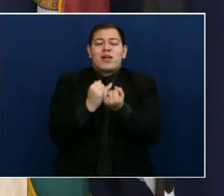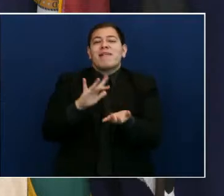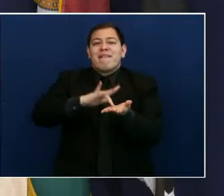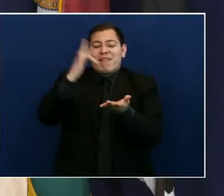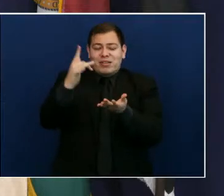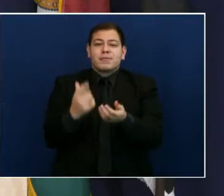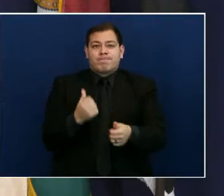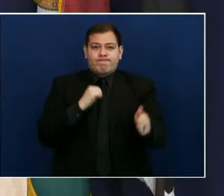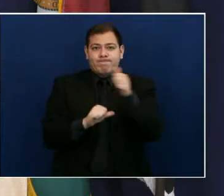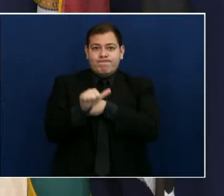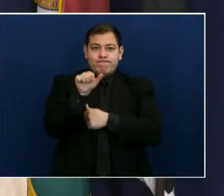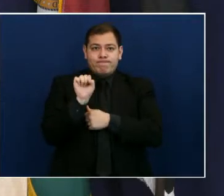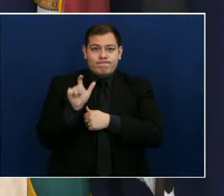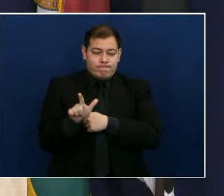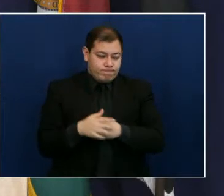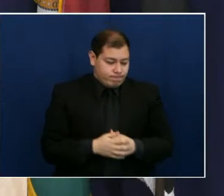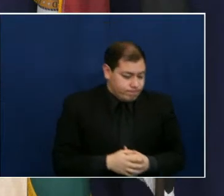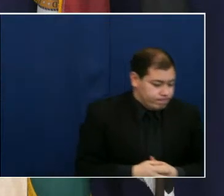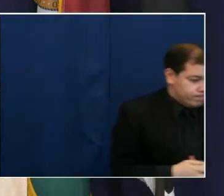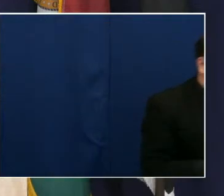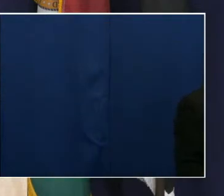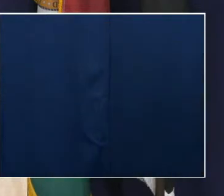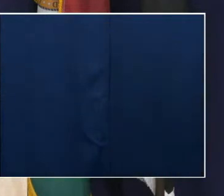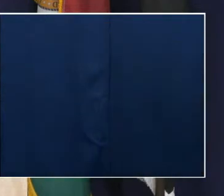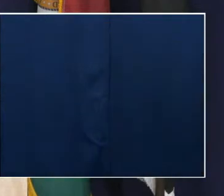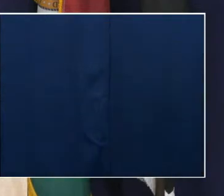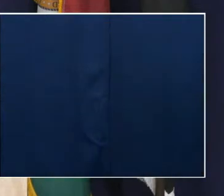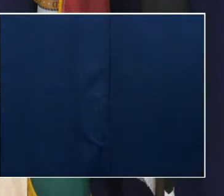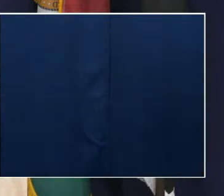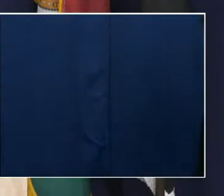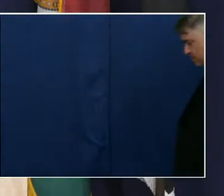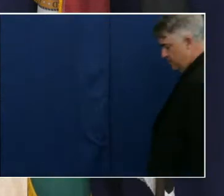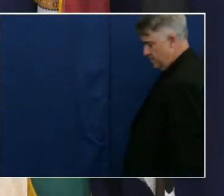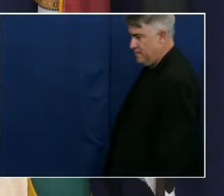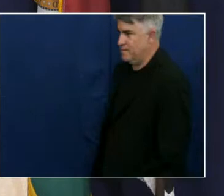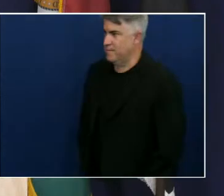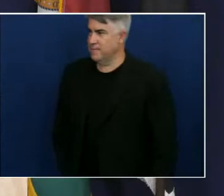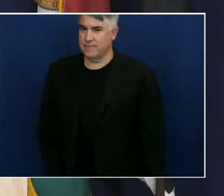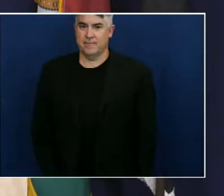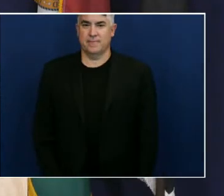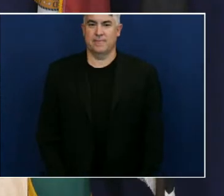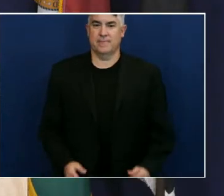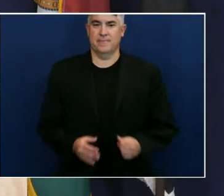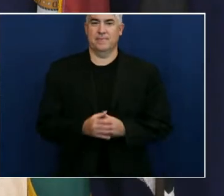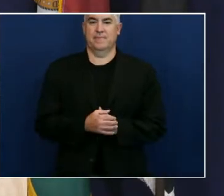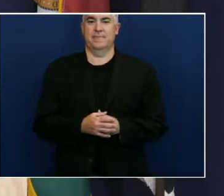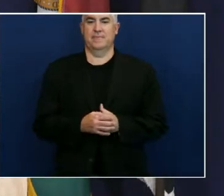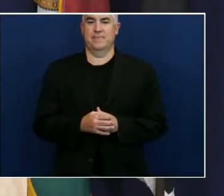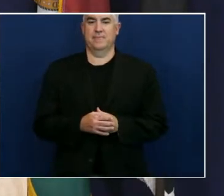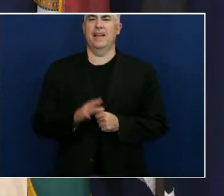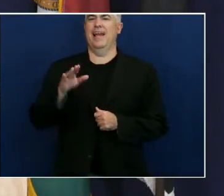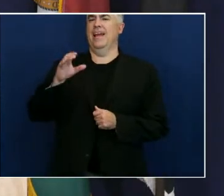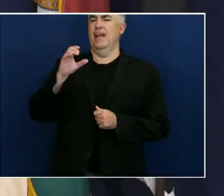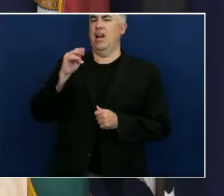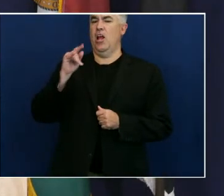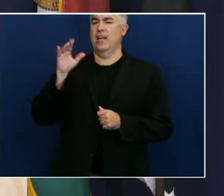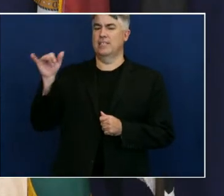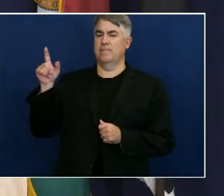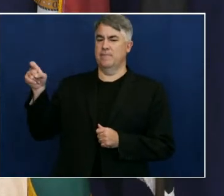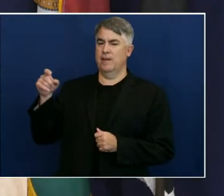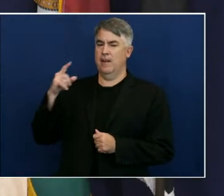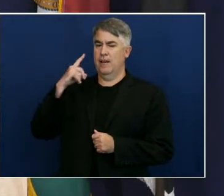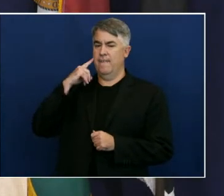And the next set of questions is still from Claudia, and she wants to have them in English from our doctors. The first one is, what message do you have for